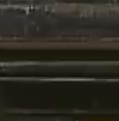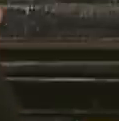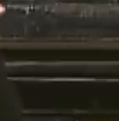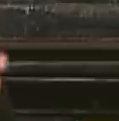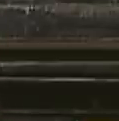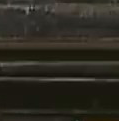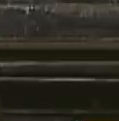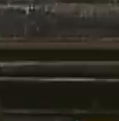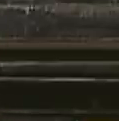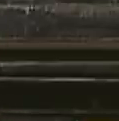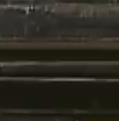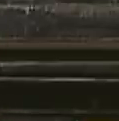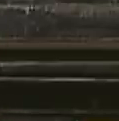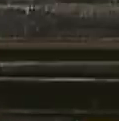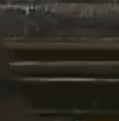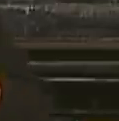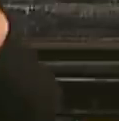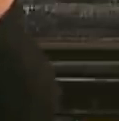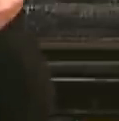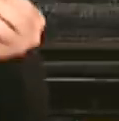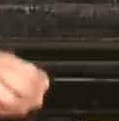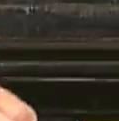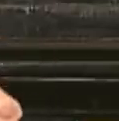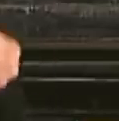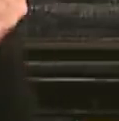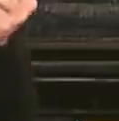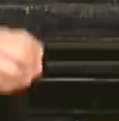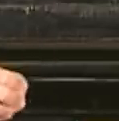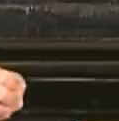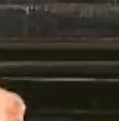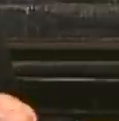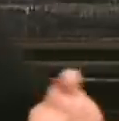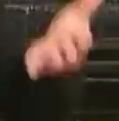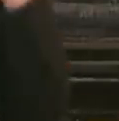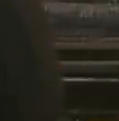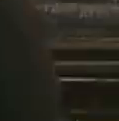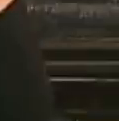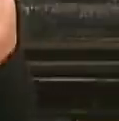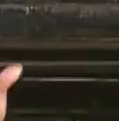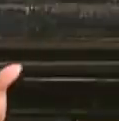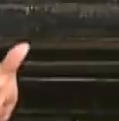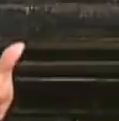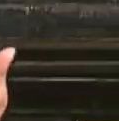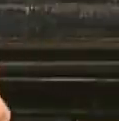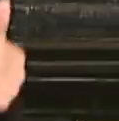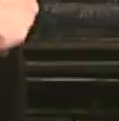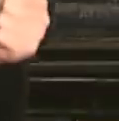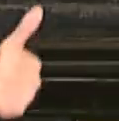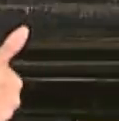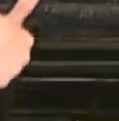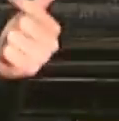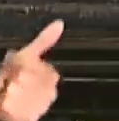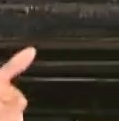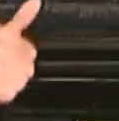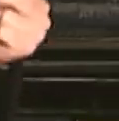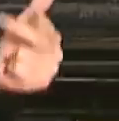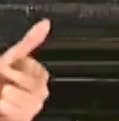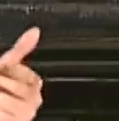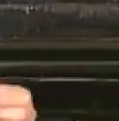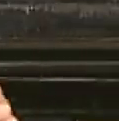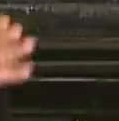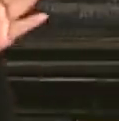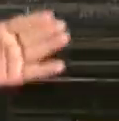importados, la mayoría jóvenes que se han contagiado en el camino, en el trayecto, en este transitar tan largo desde Colombia,